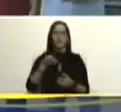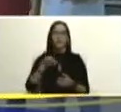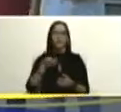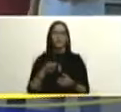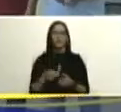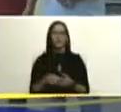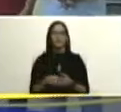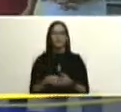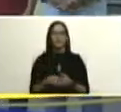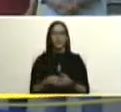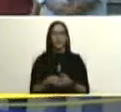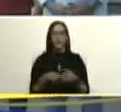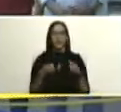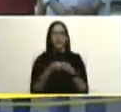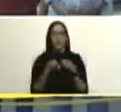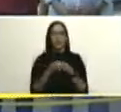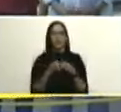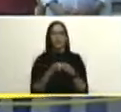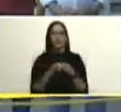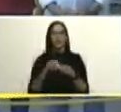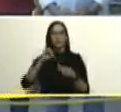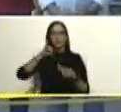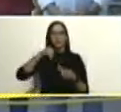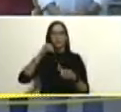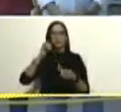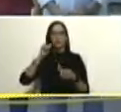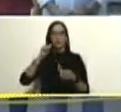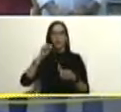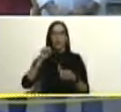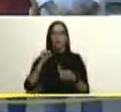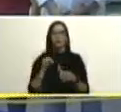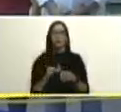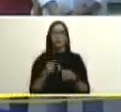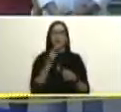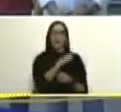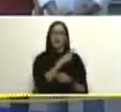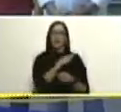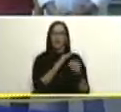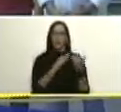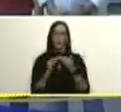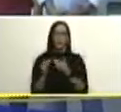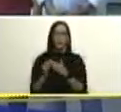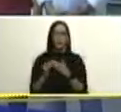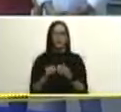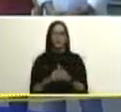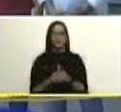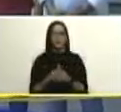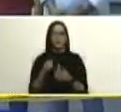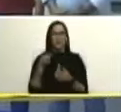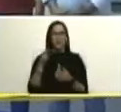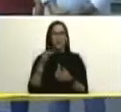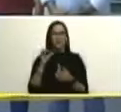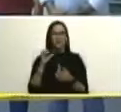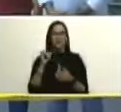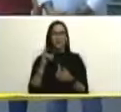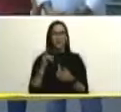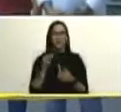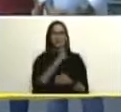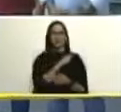la compañera Johan, de jefe de comunidad, Briseida Quiñones, autoridad de educación,